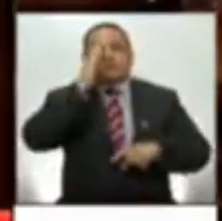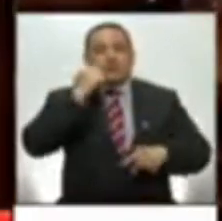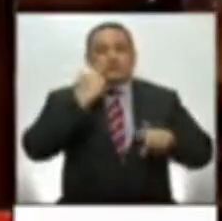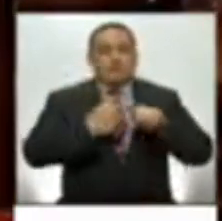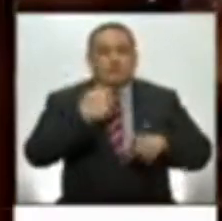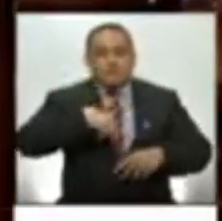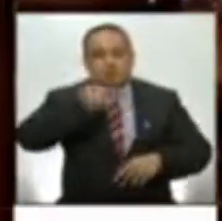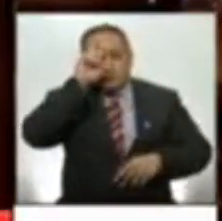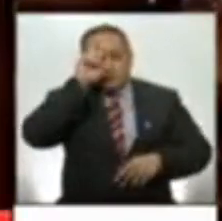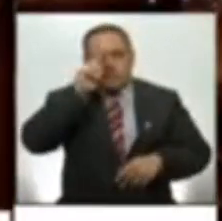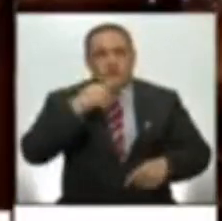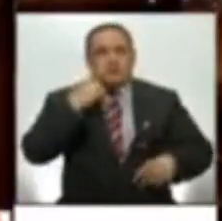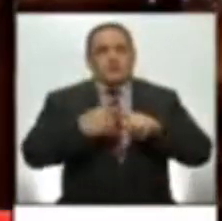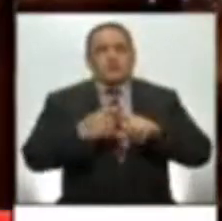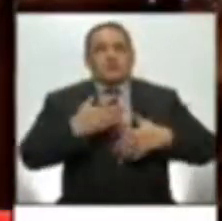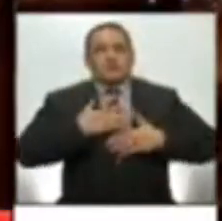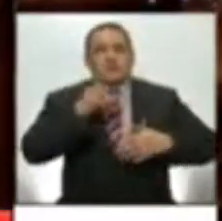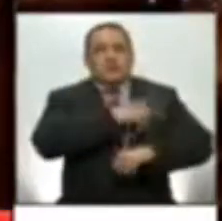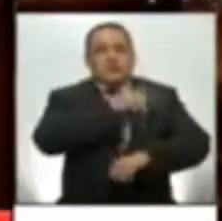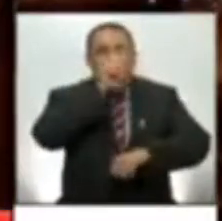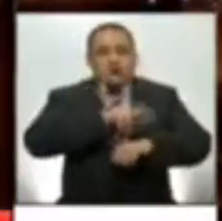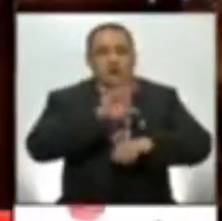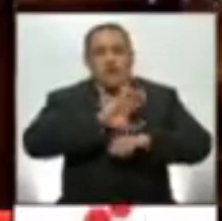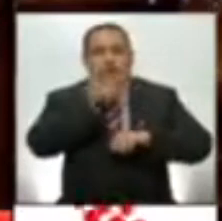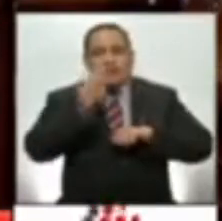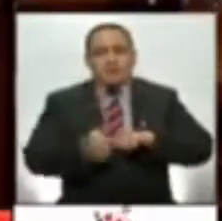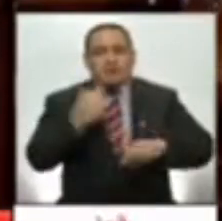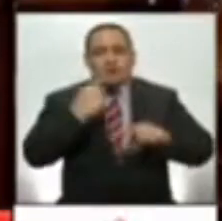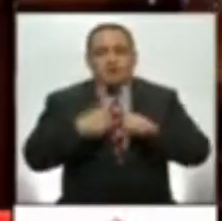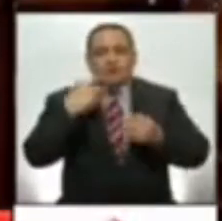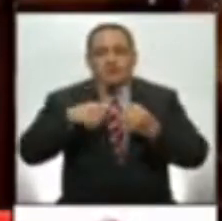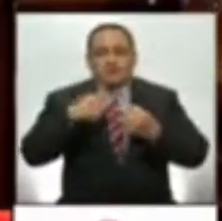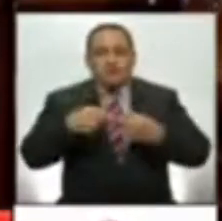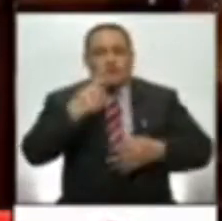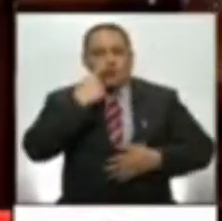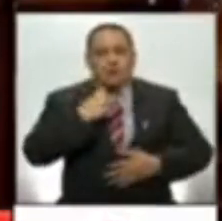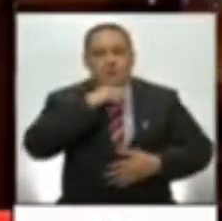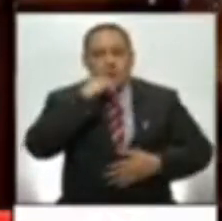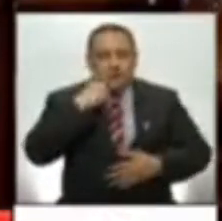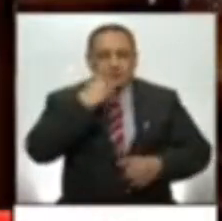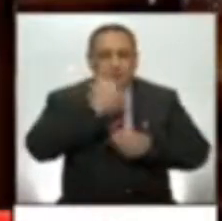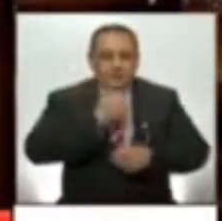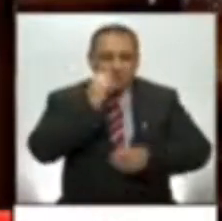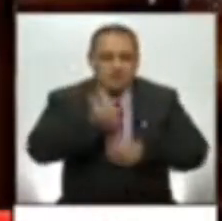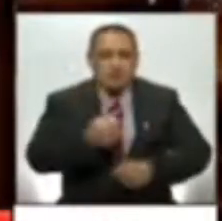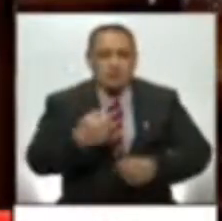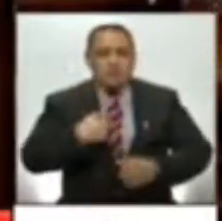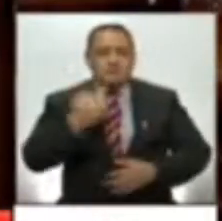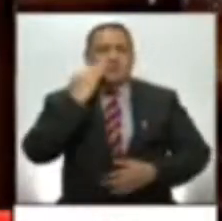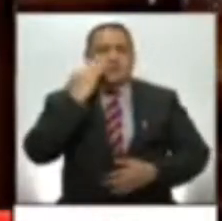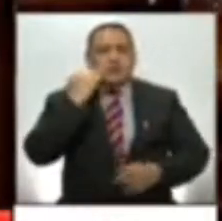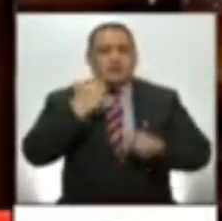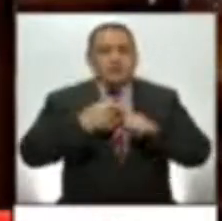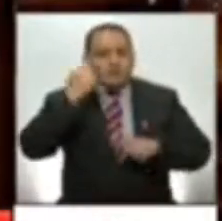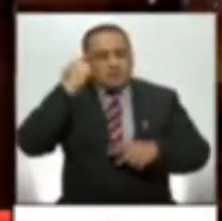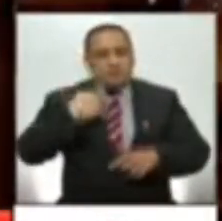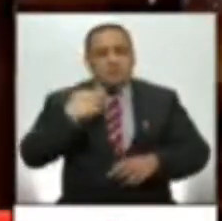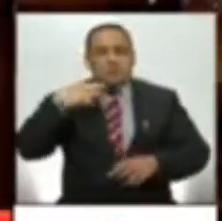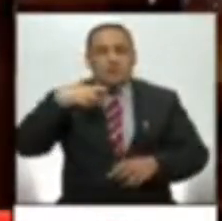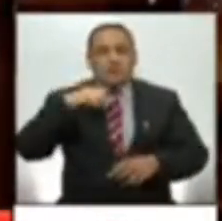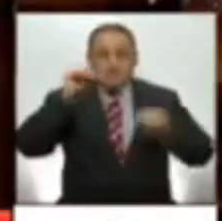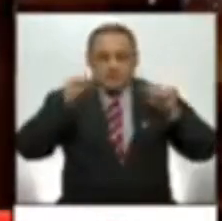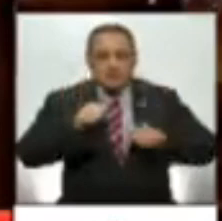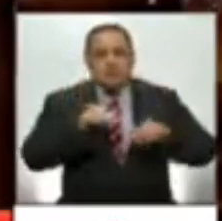por la patria, por mi región Cajamarca, por los hombres y mujeres del campo, por mi madre y por la memoria de mi padre,